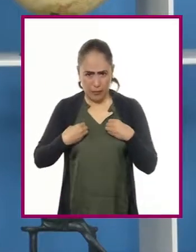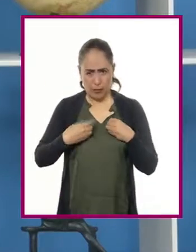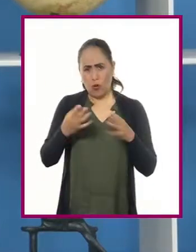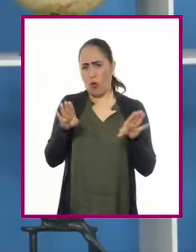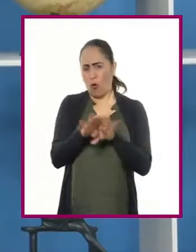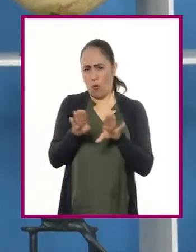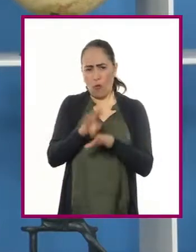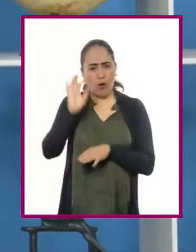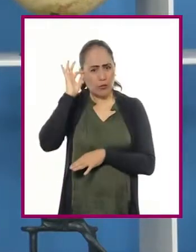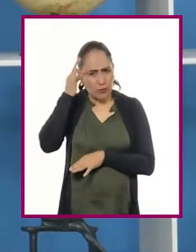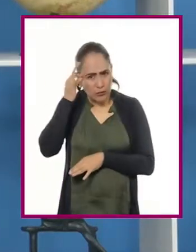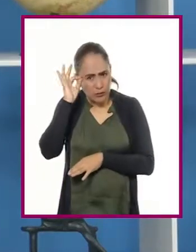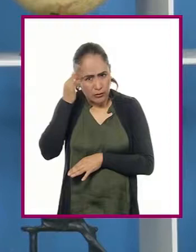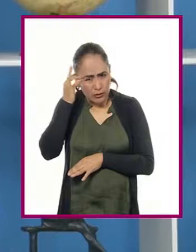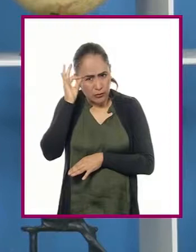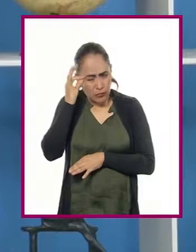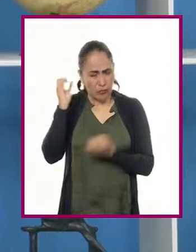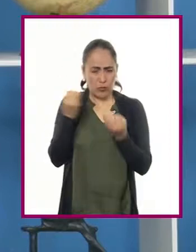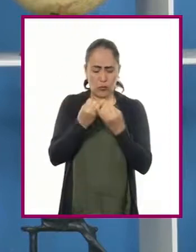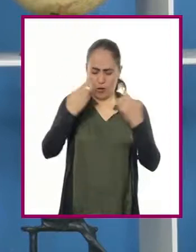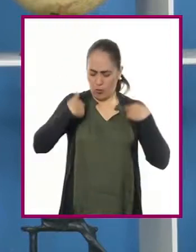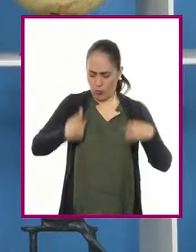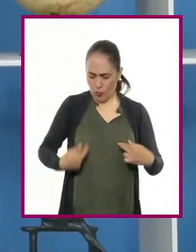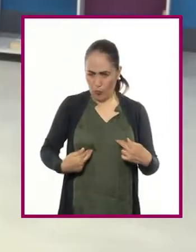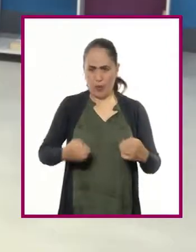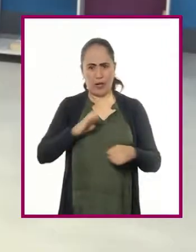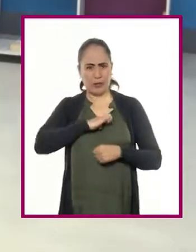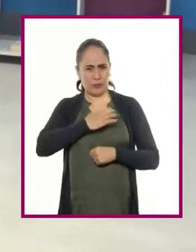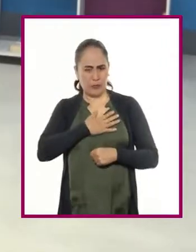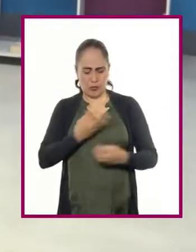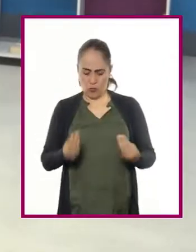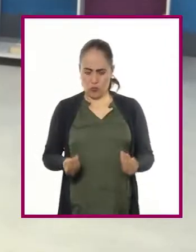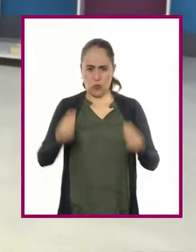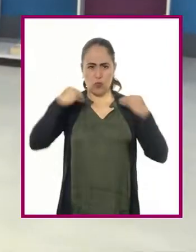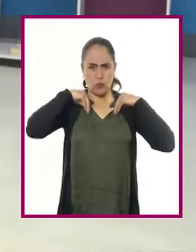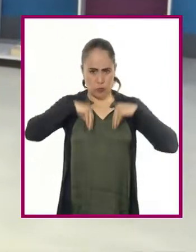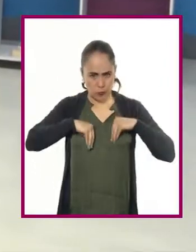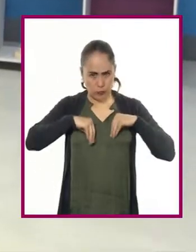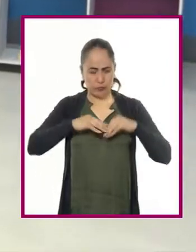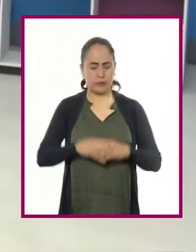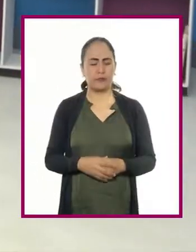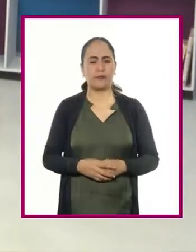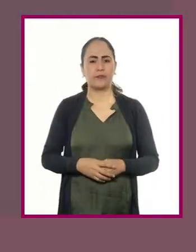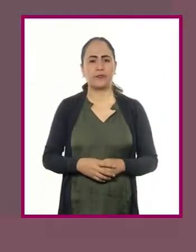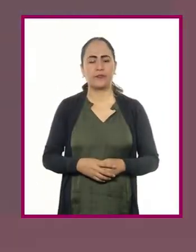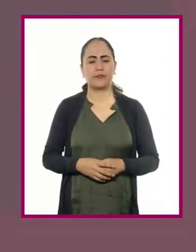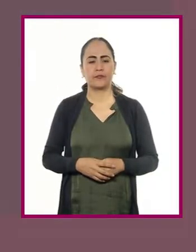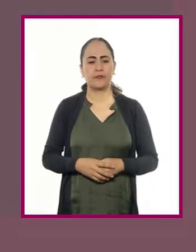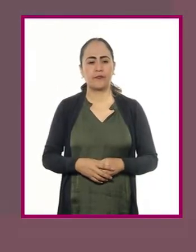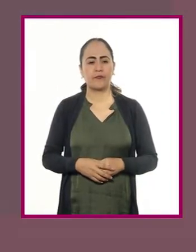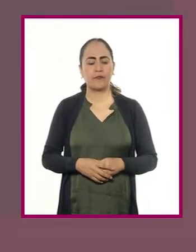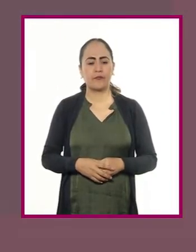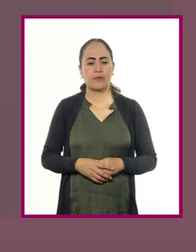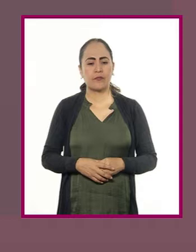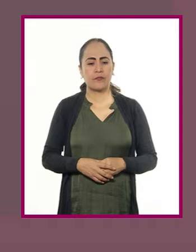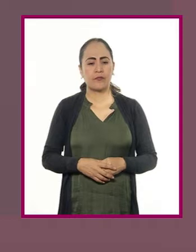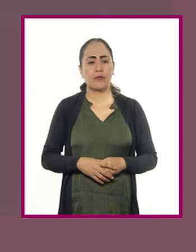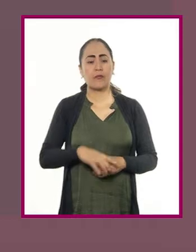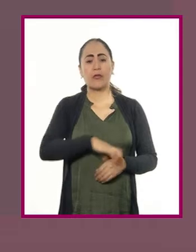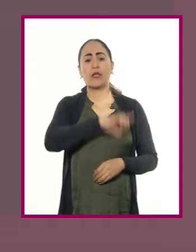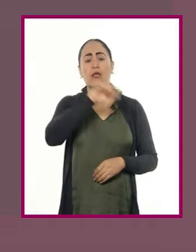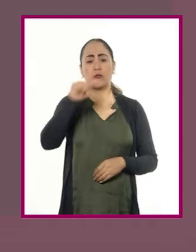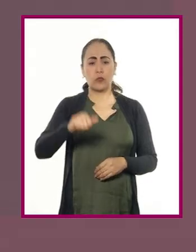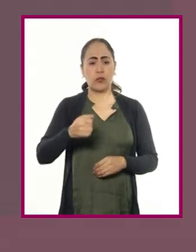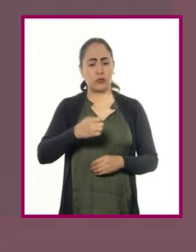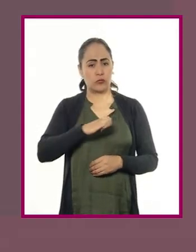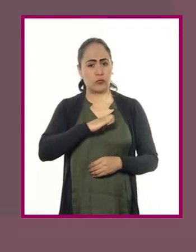sus casas y a vestirlos a la española. Además, hay que añadir que, debido a la inserción de la